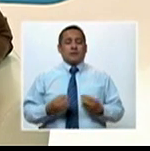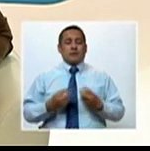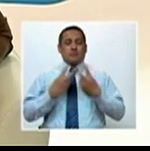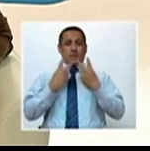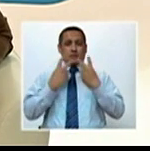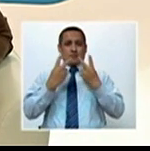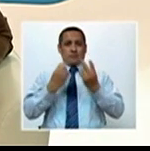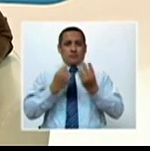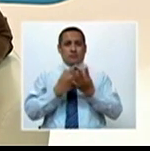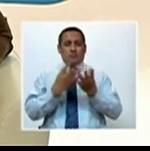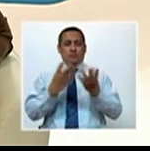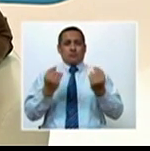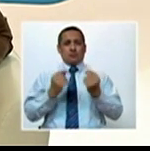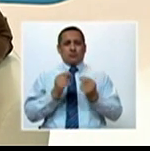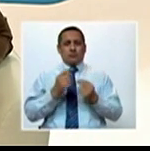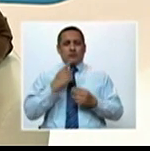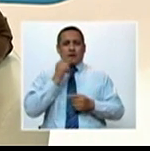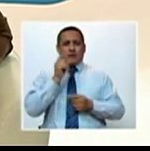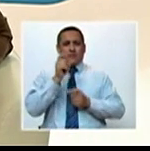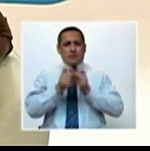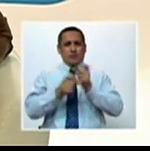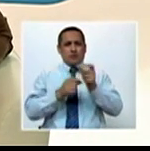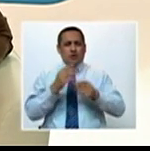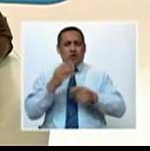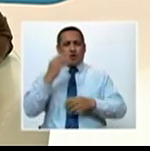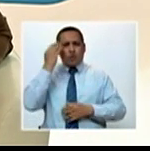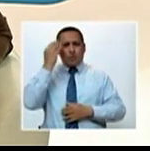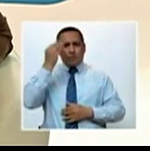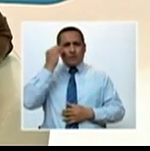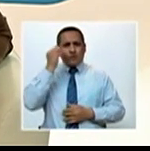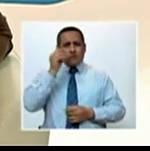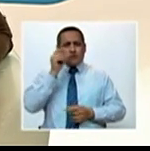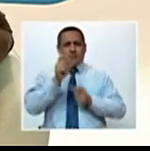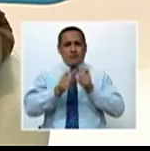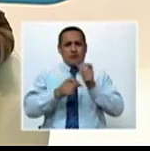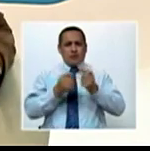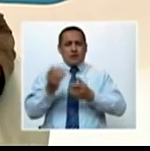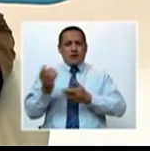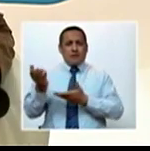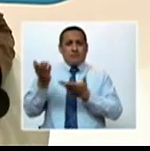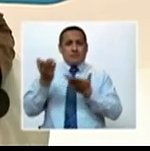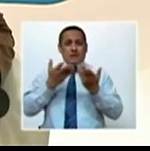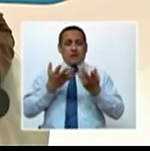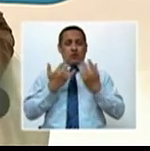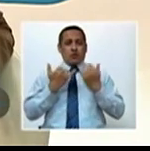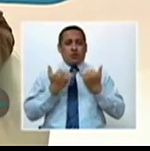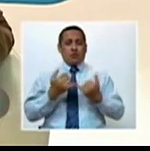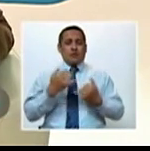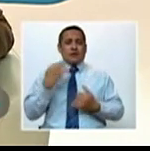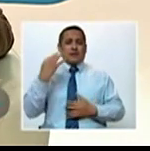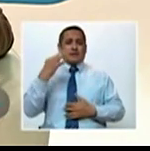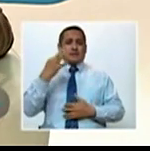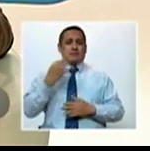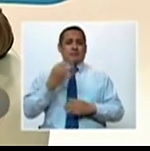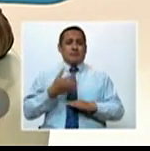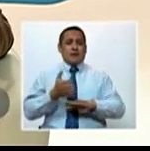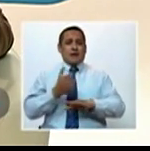Las impresiones o las opiniones de nuestros invitados del programa, que siempre